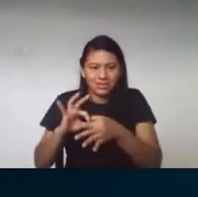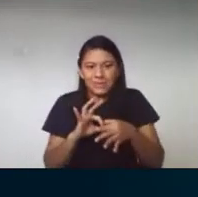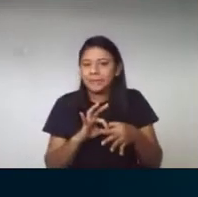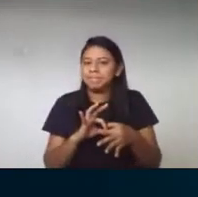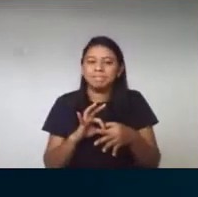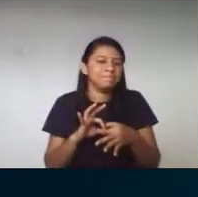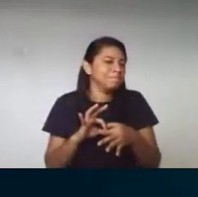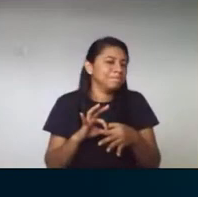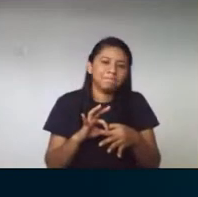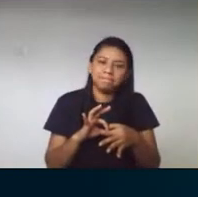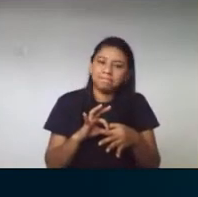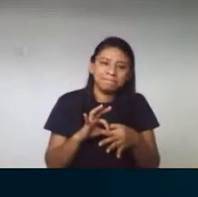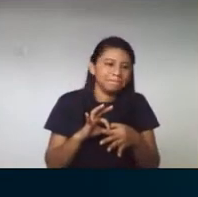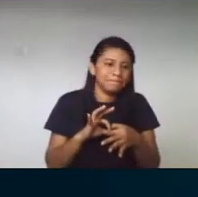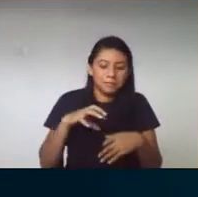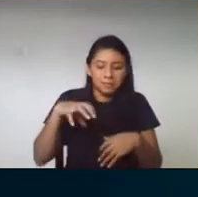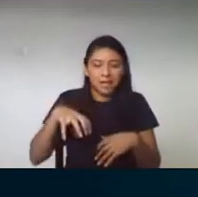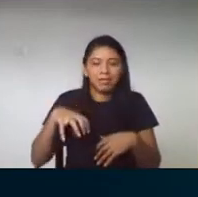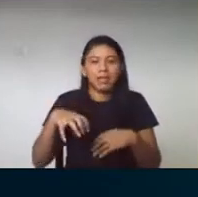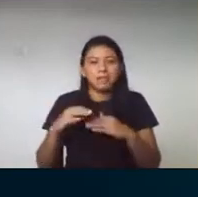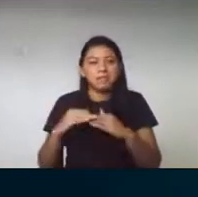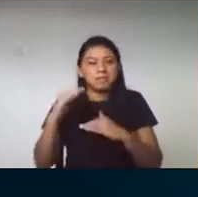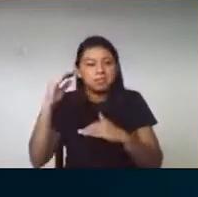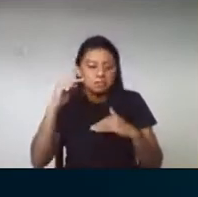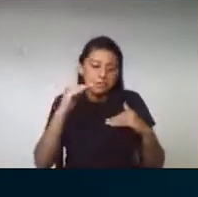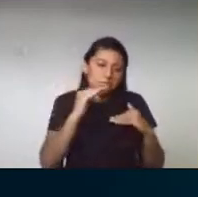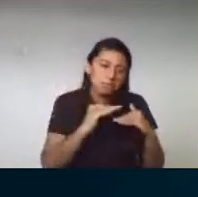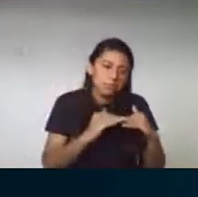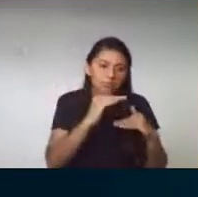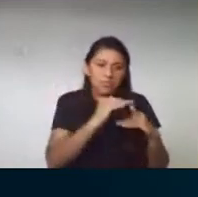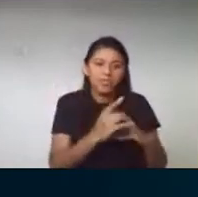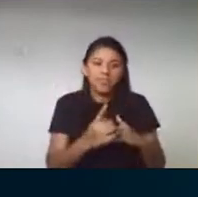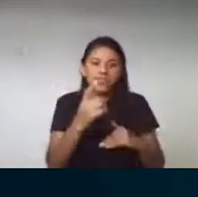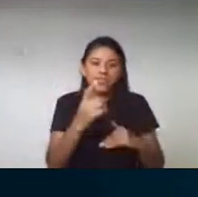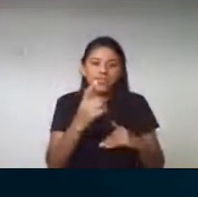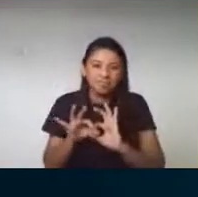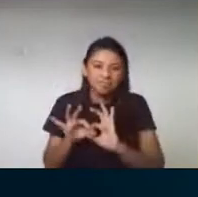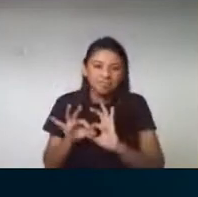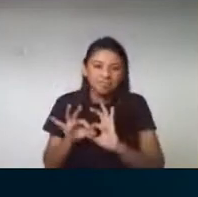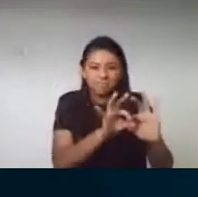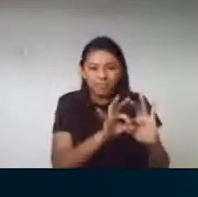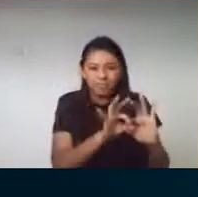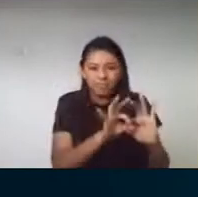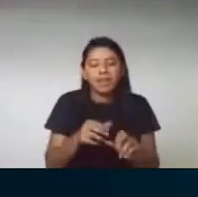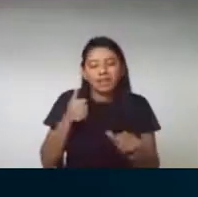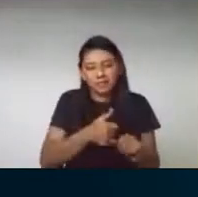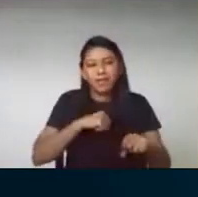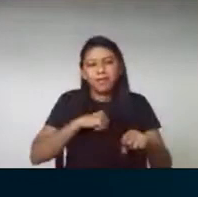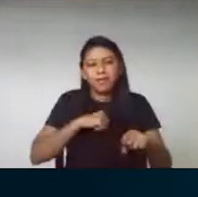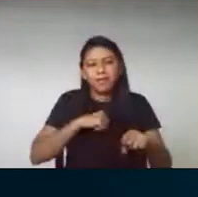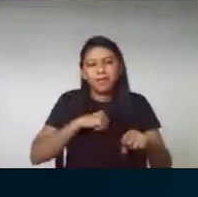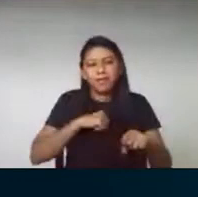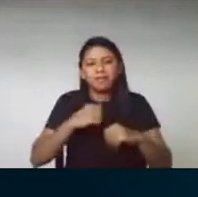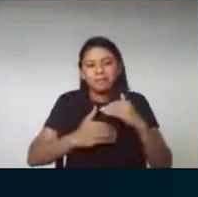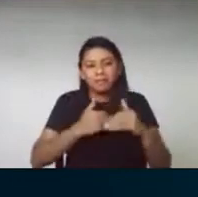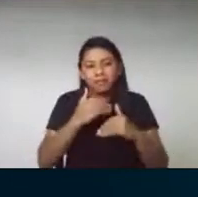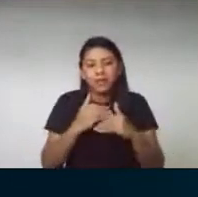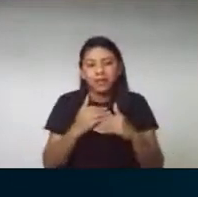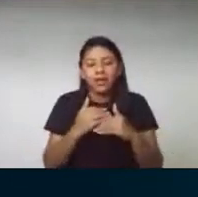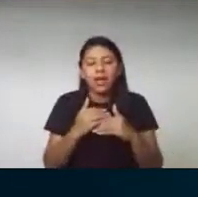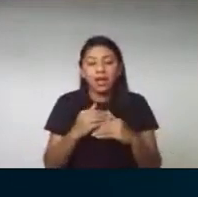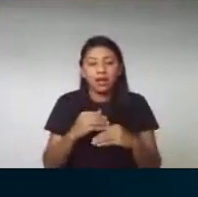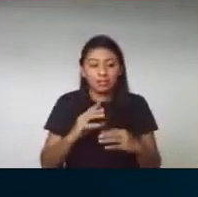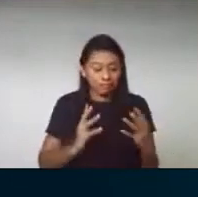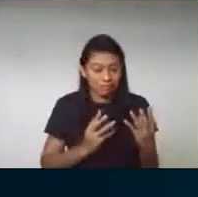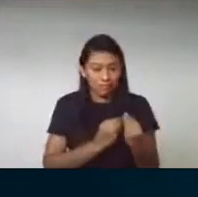comparación de otras, lo que es una desviación del punto óptimo de operación de la planta. Entonces, ¿el propósito cuál es? El propósito